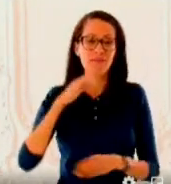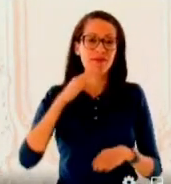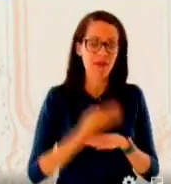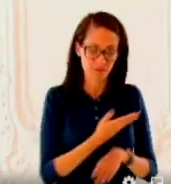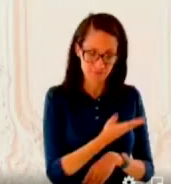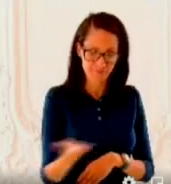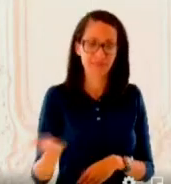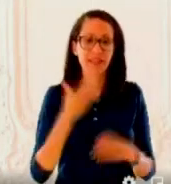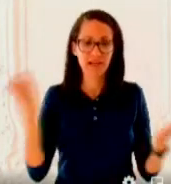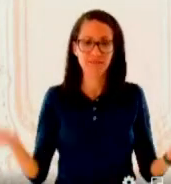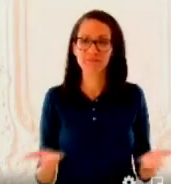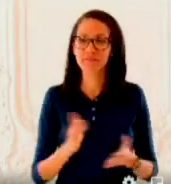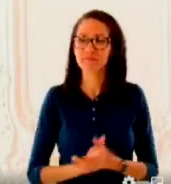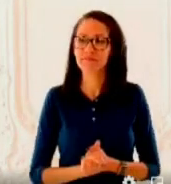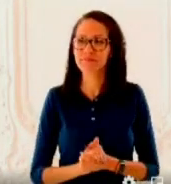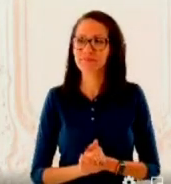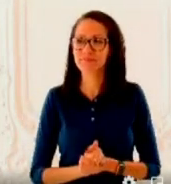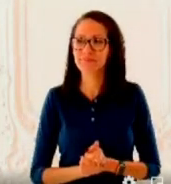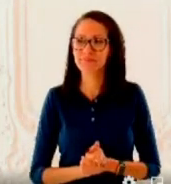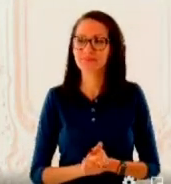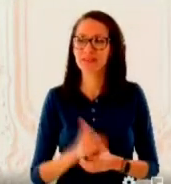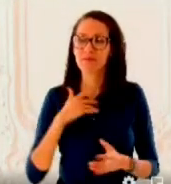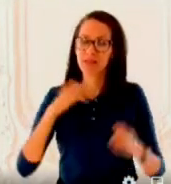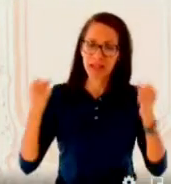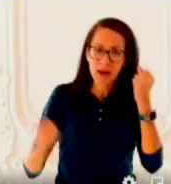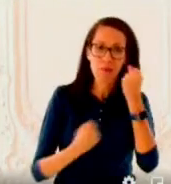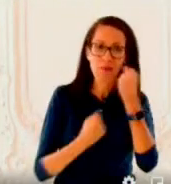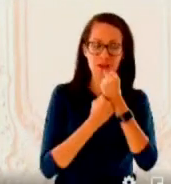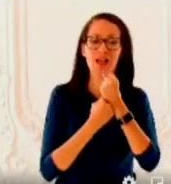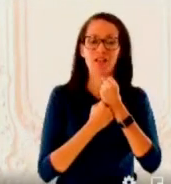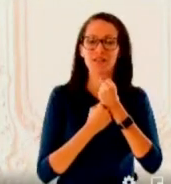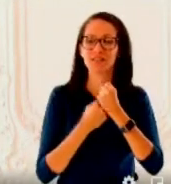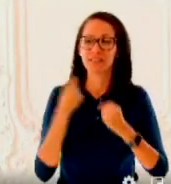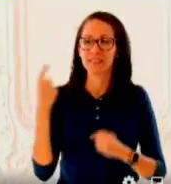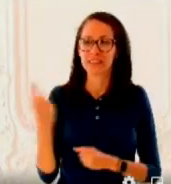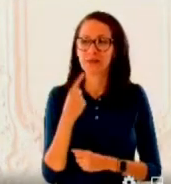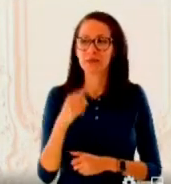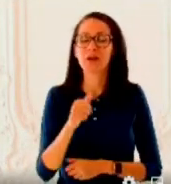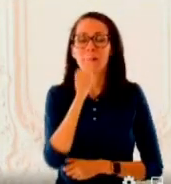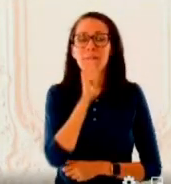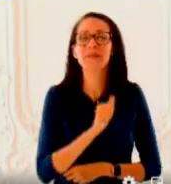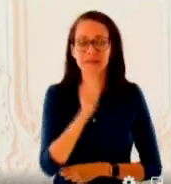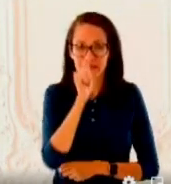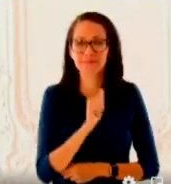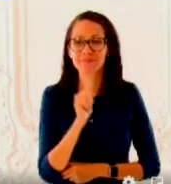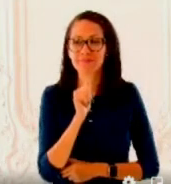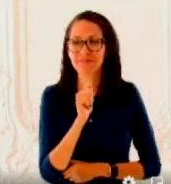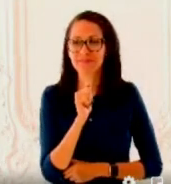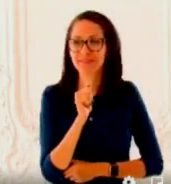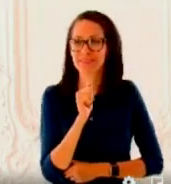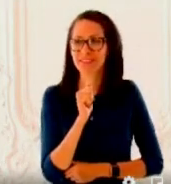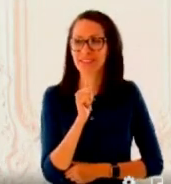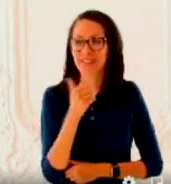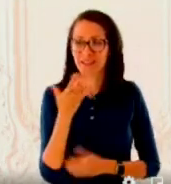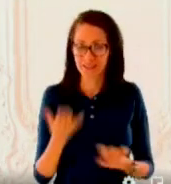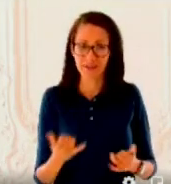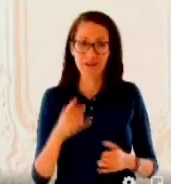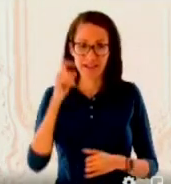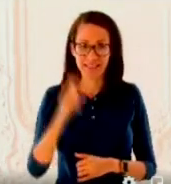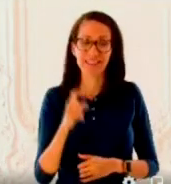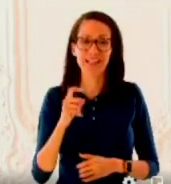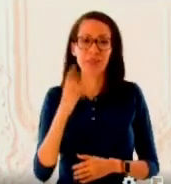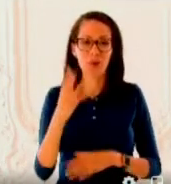aquí, que pues me han apoyado siempre con mucha paciencia, que la vamos a necesitar en